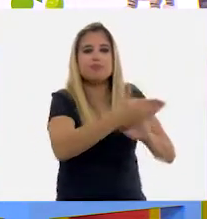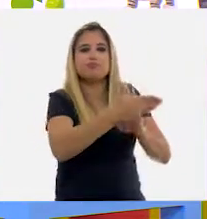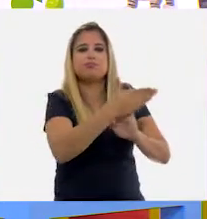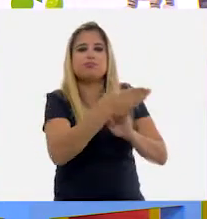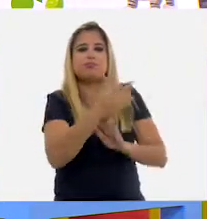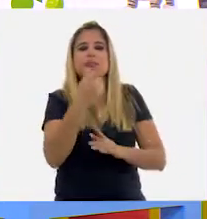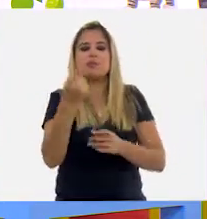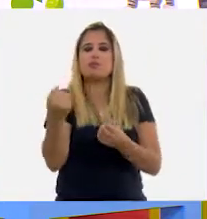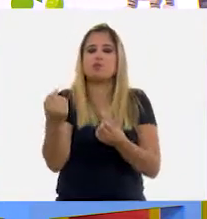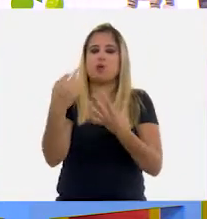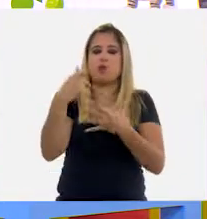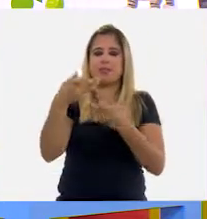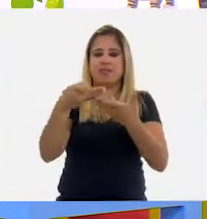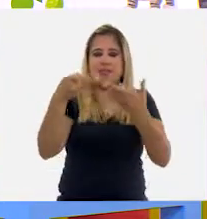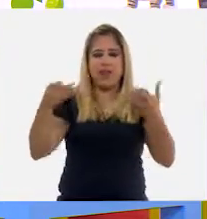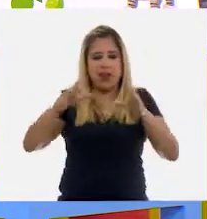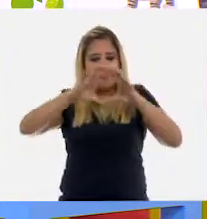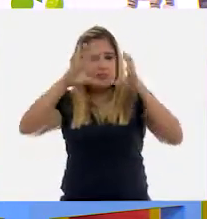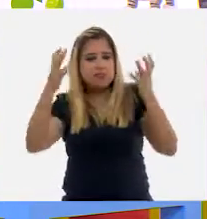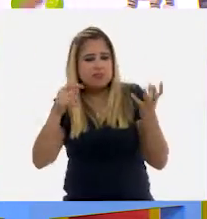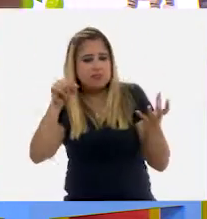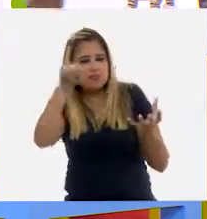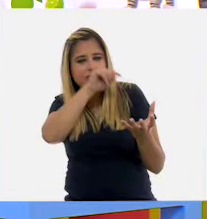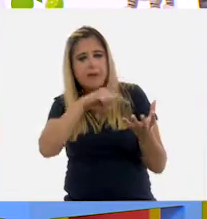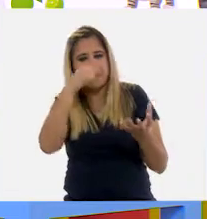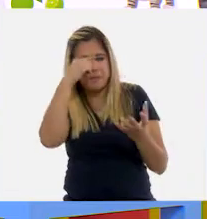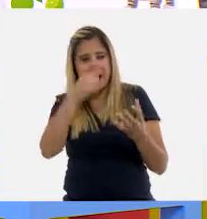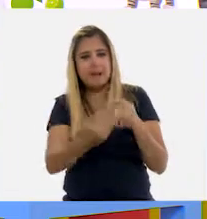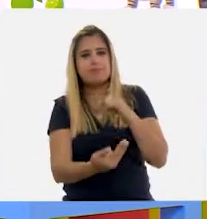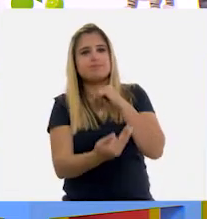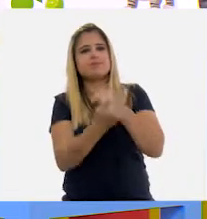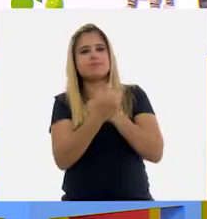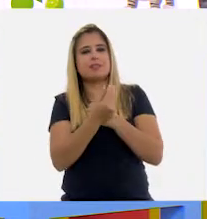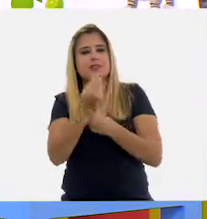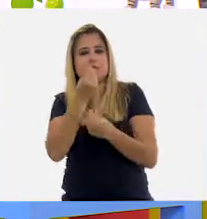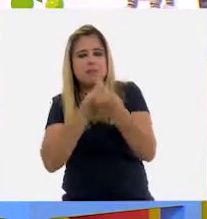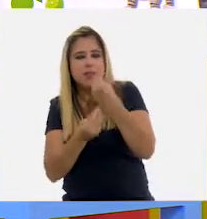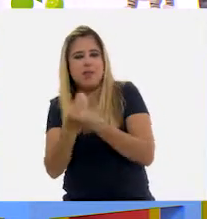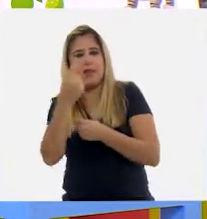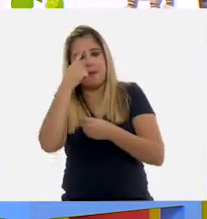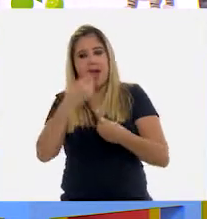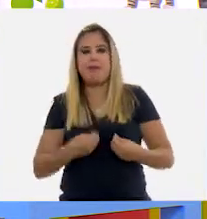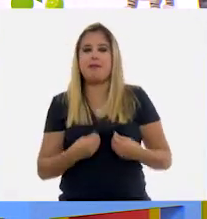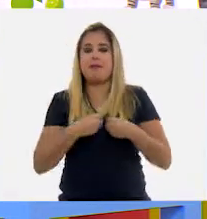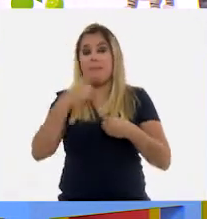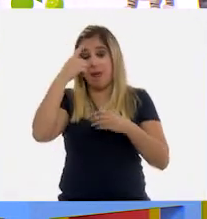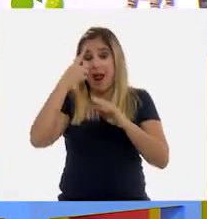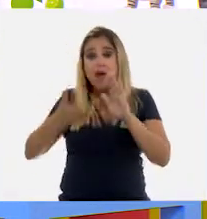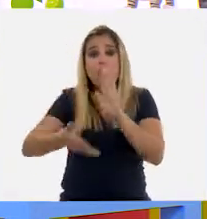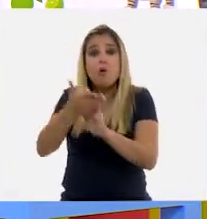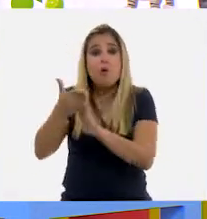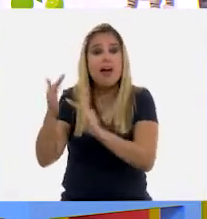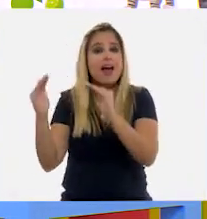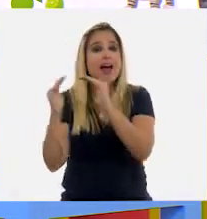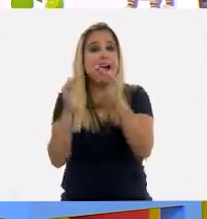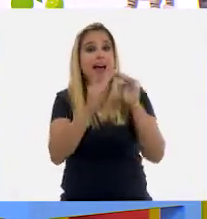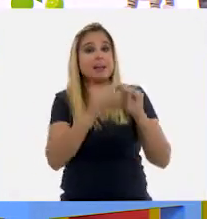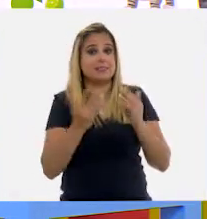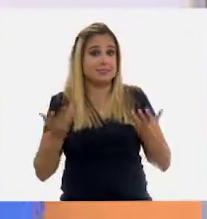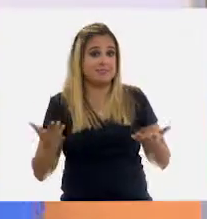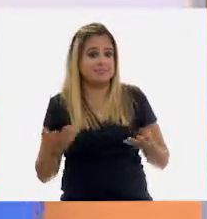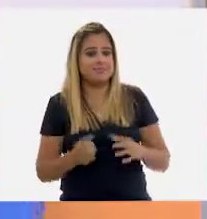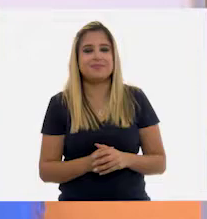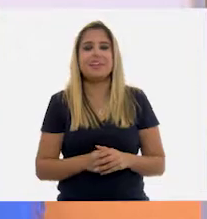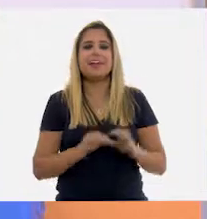la madre tierra, por ejemplo, para nuestro sustento o para pues construir nuestras casas en este sentido.